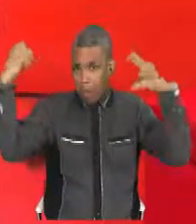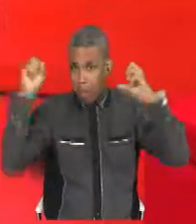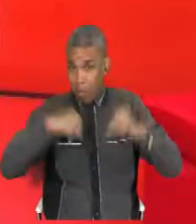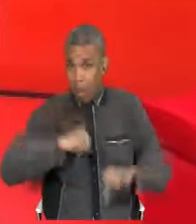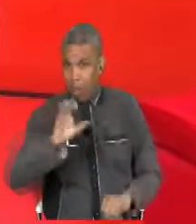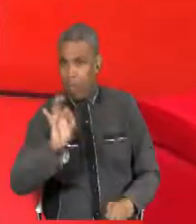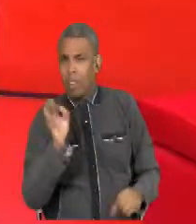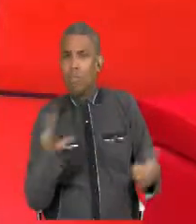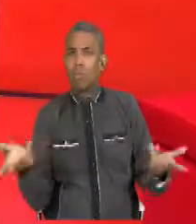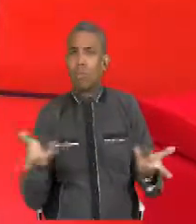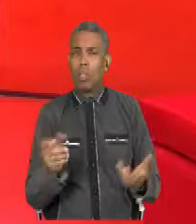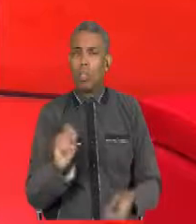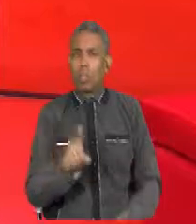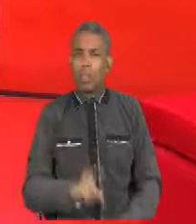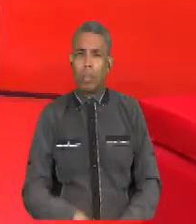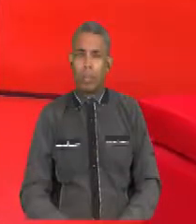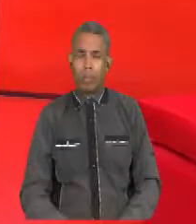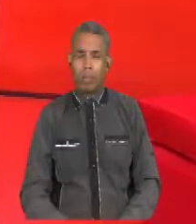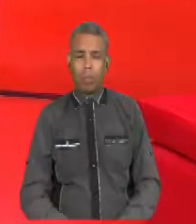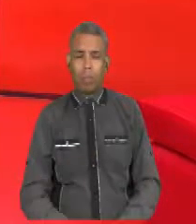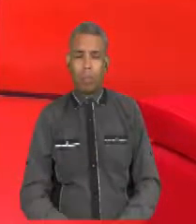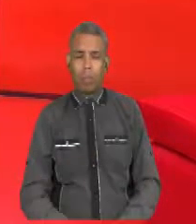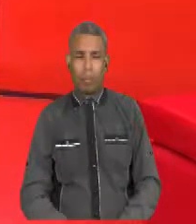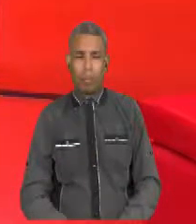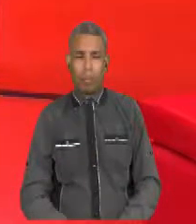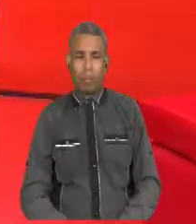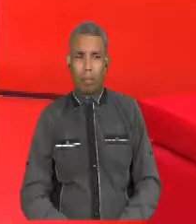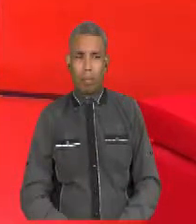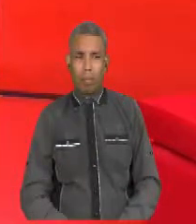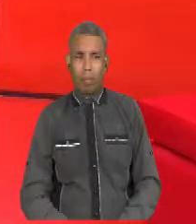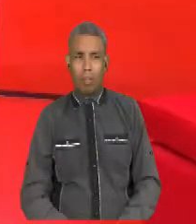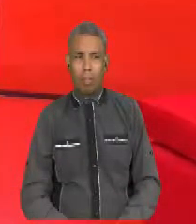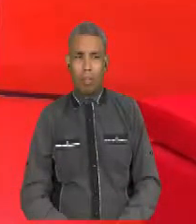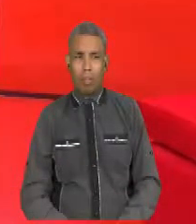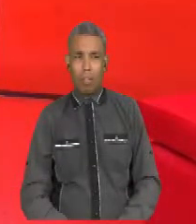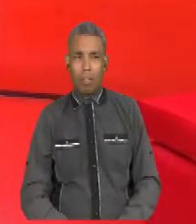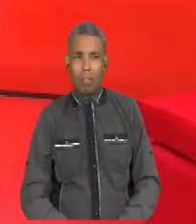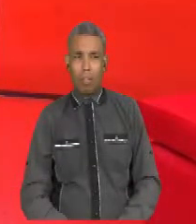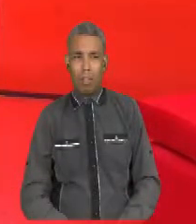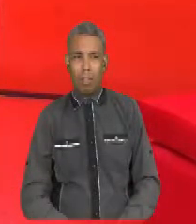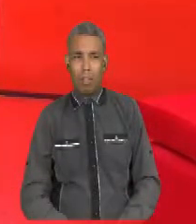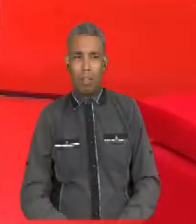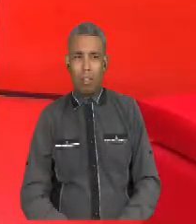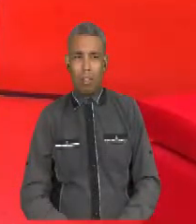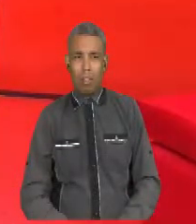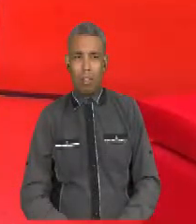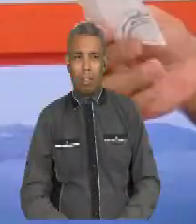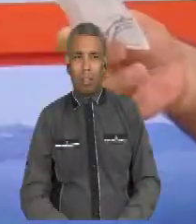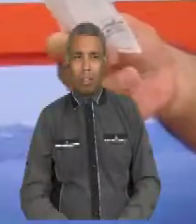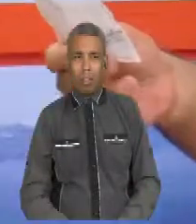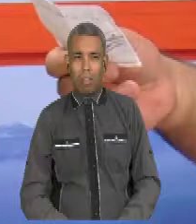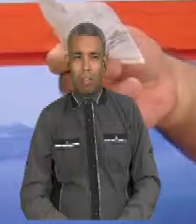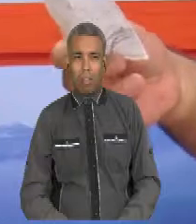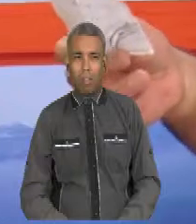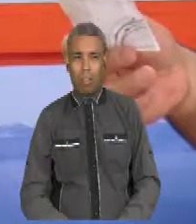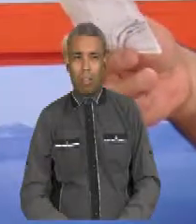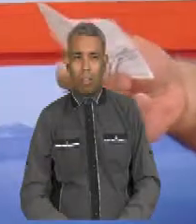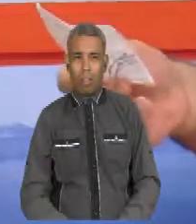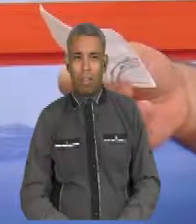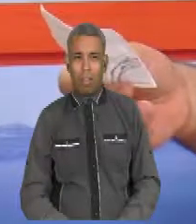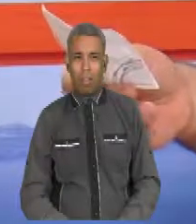ciudad. ¿Dónde te pueden contactar? Bueno, hace poco activé mi teléfono porque naturalmente no tenía. El teléfono es